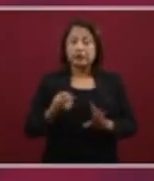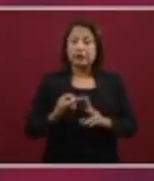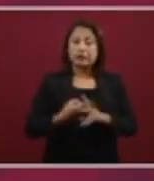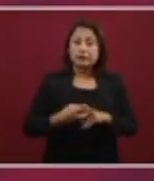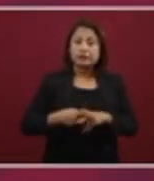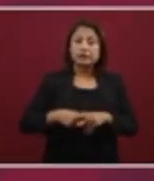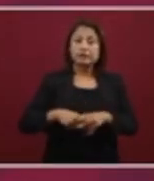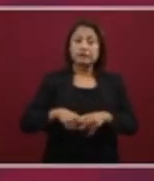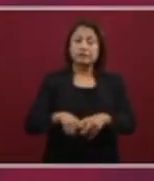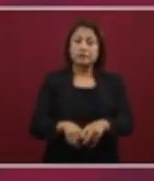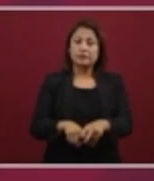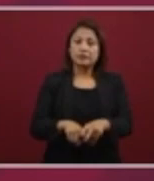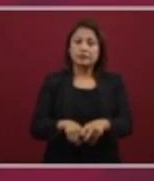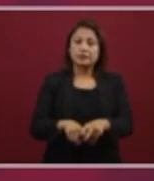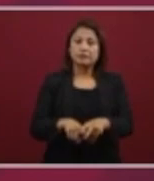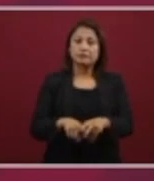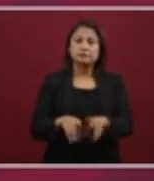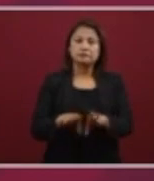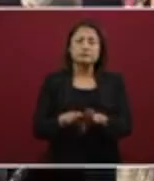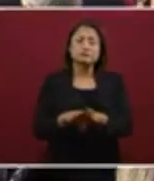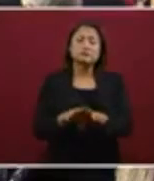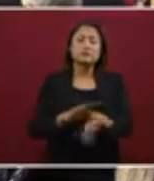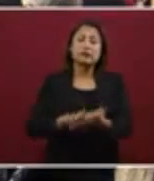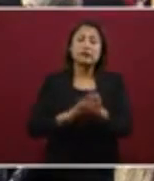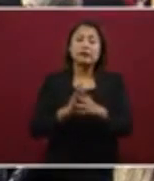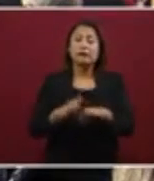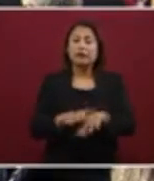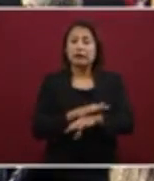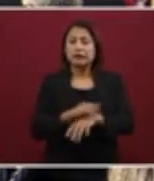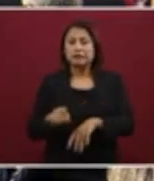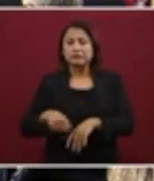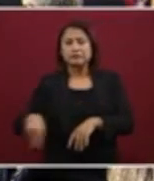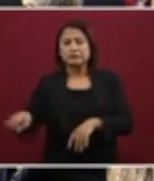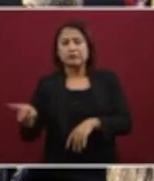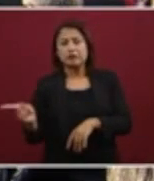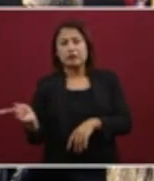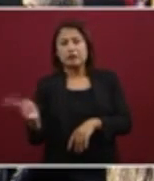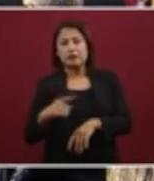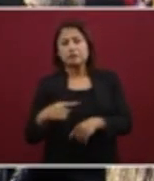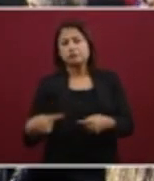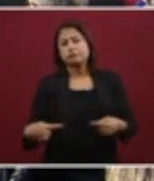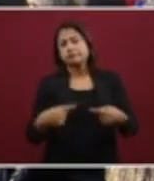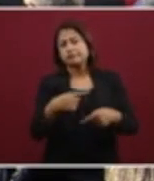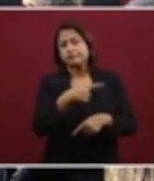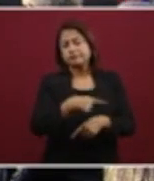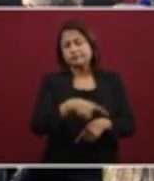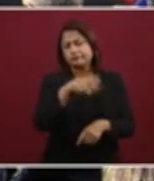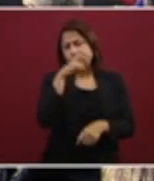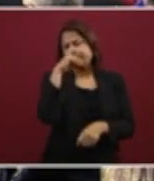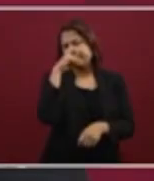impulsada por ellos y desde luego permitida por un embajador